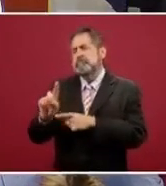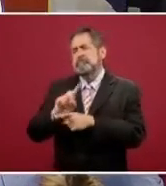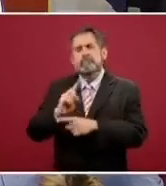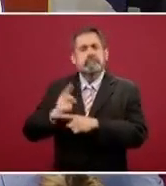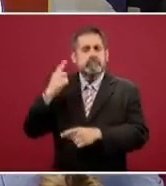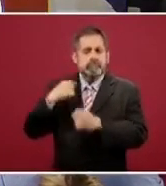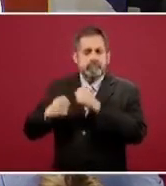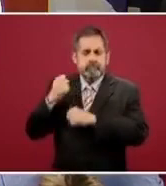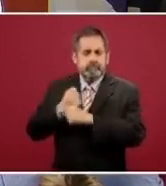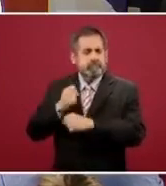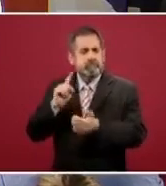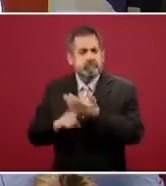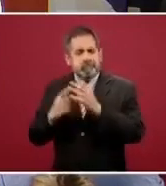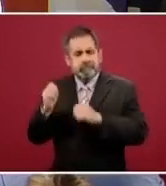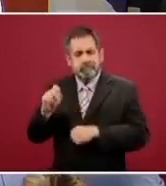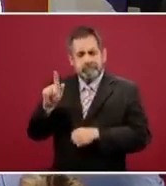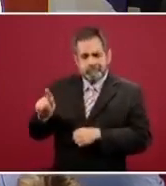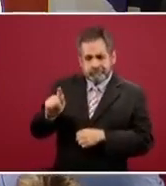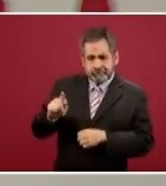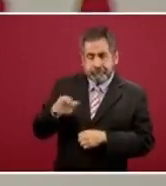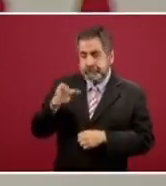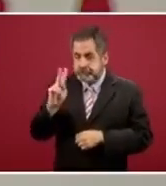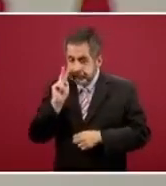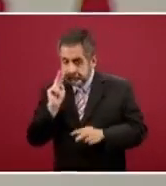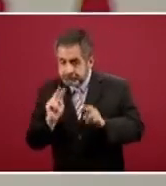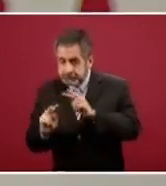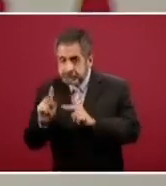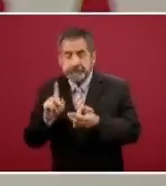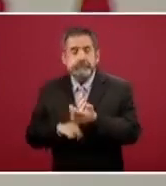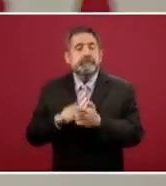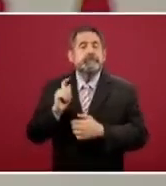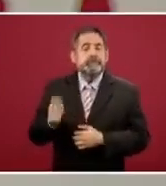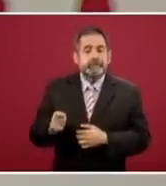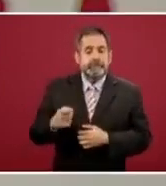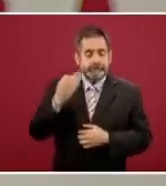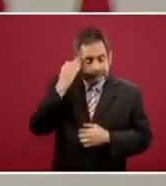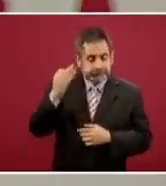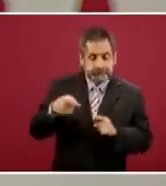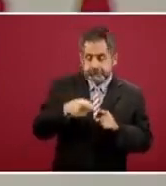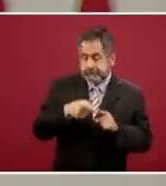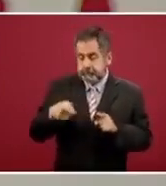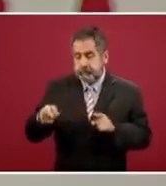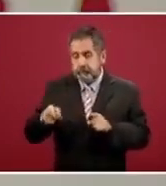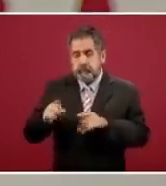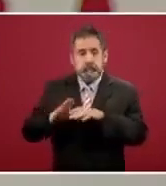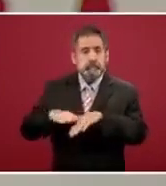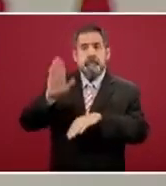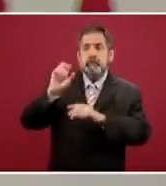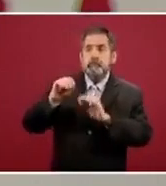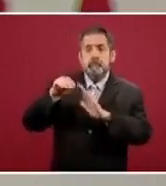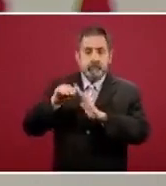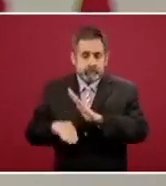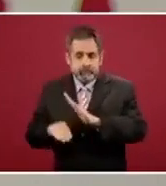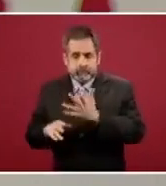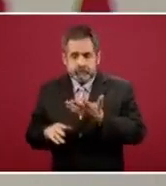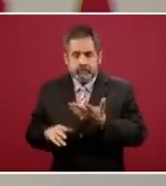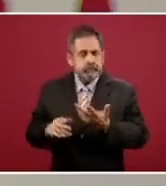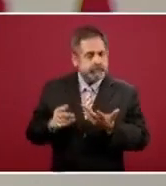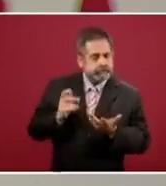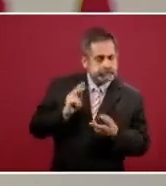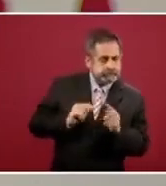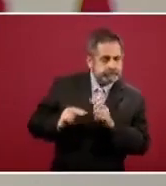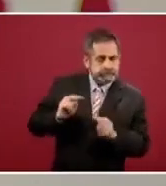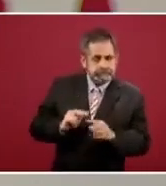existe desde los años 70, pero lo que nos permite ver es en el tiempo si aumentan o disminuyen y en un momento